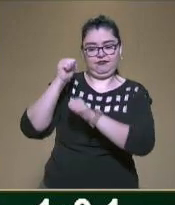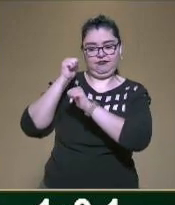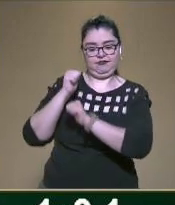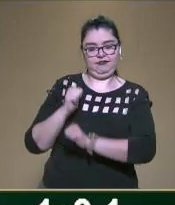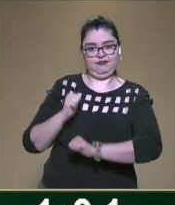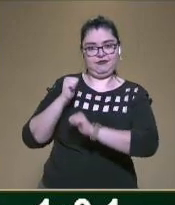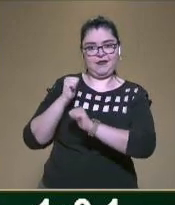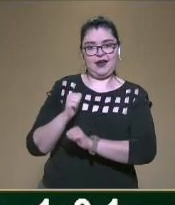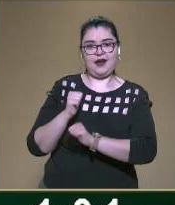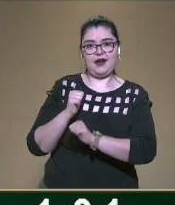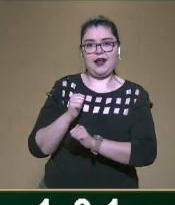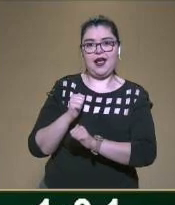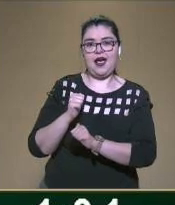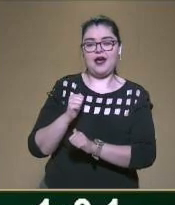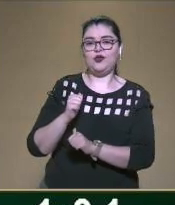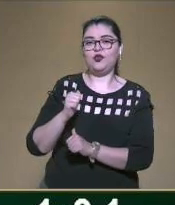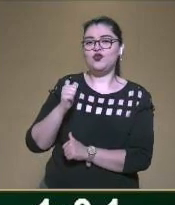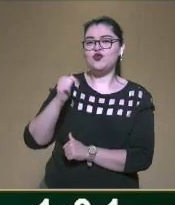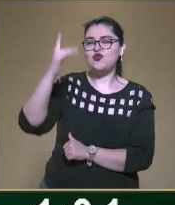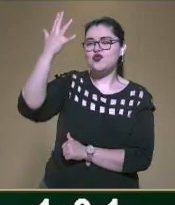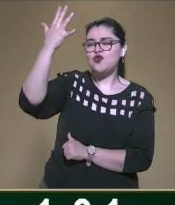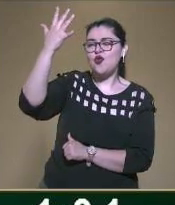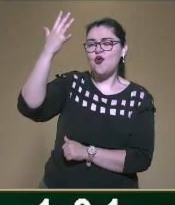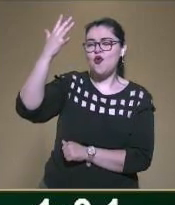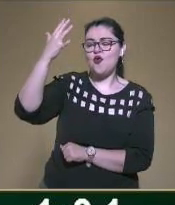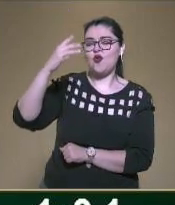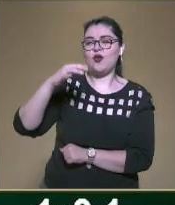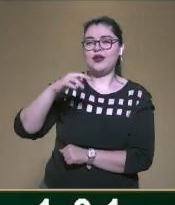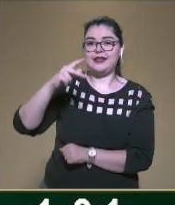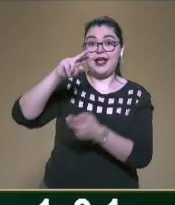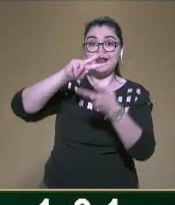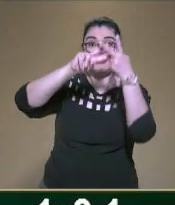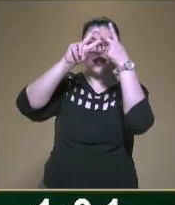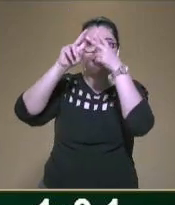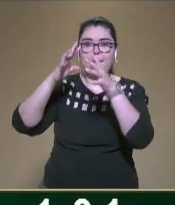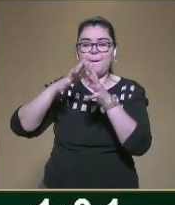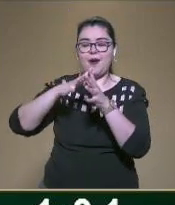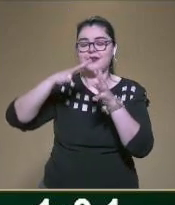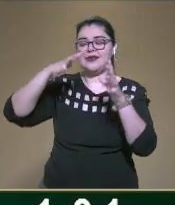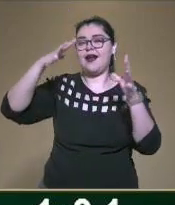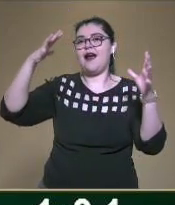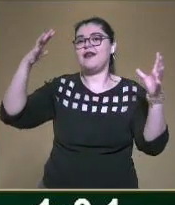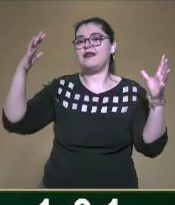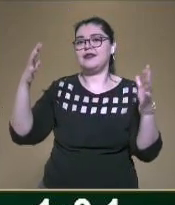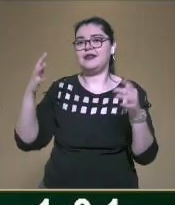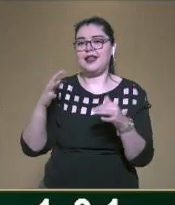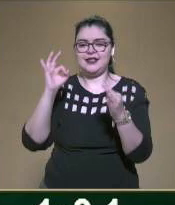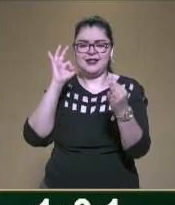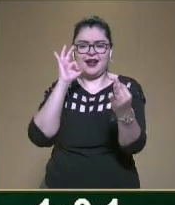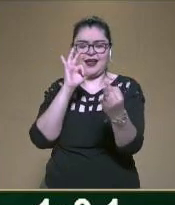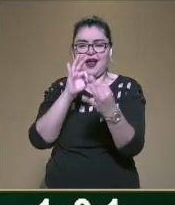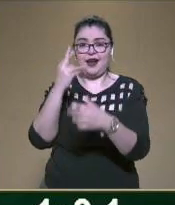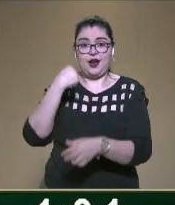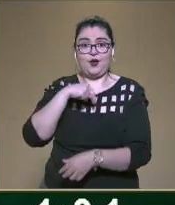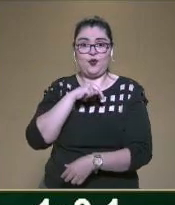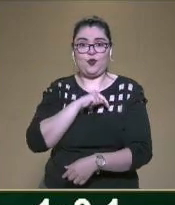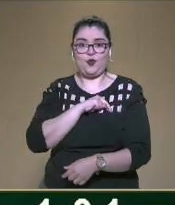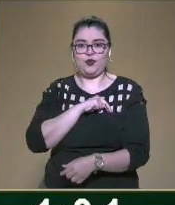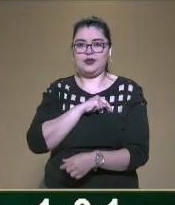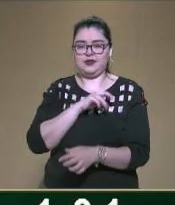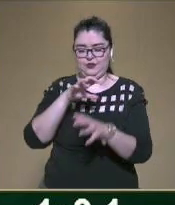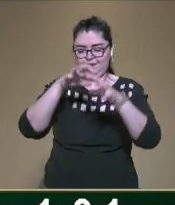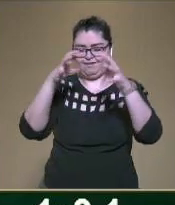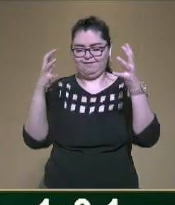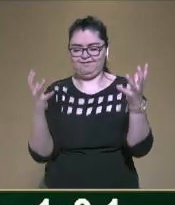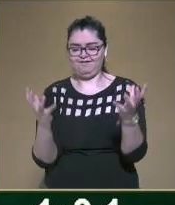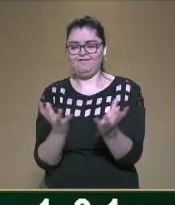Sol? El Sol es la estrella más cercana a nuestro planeta. Y ojo, no hemos dicho el nombre de nuestro planeta porque los niños que nos